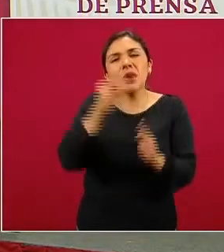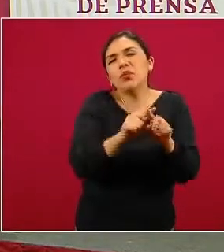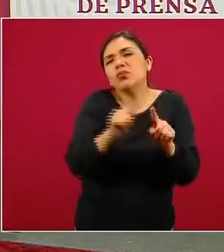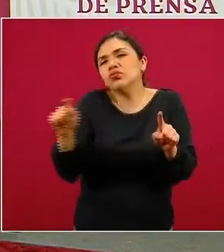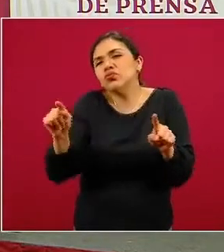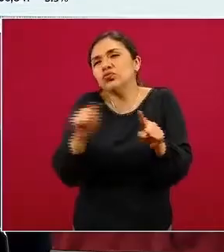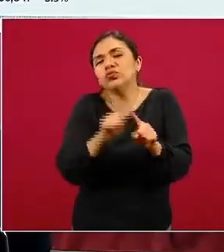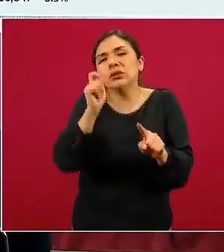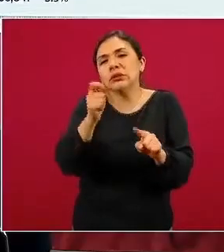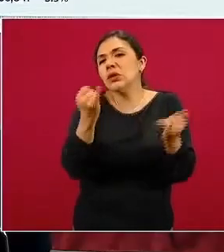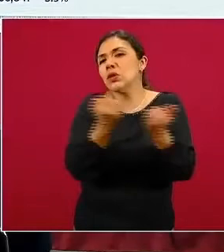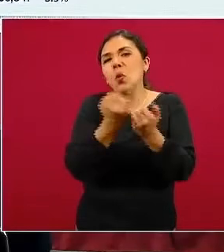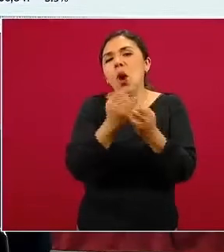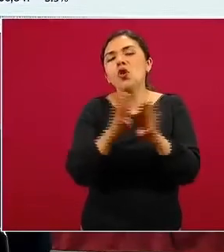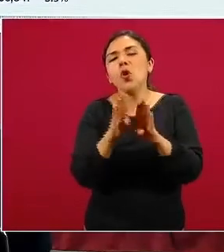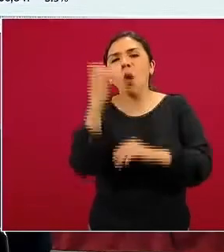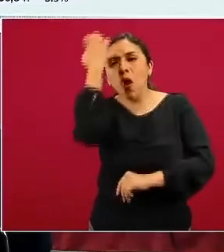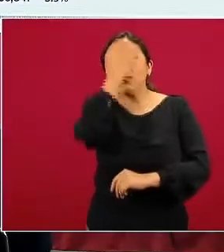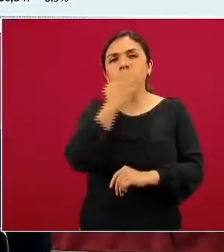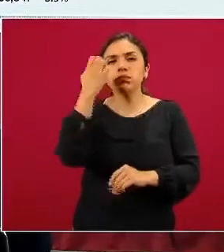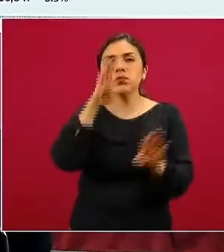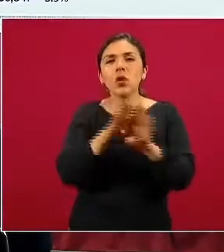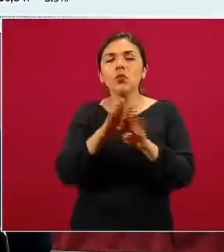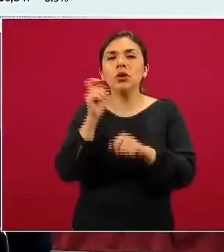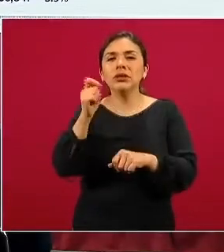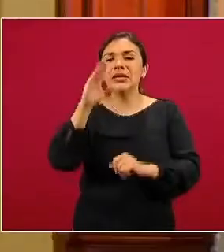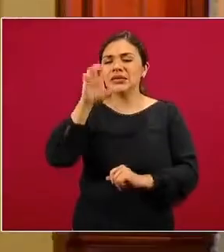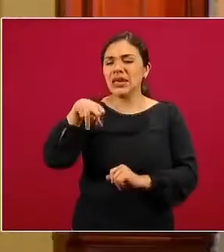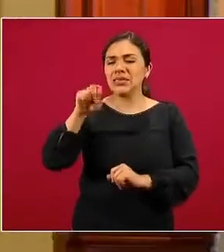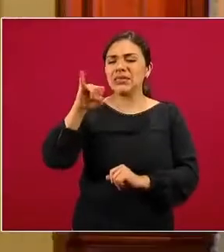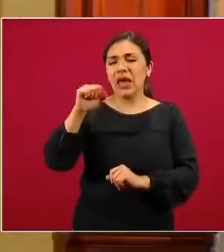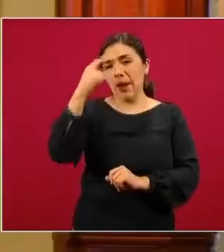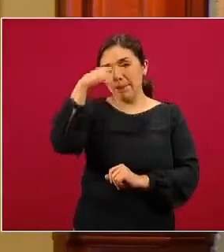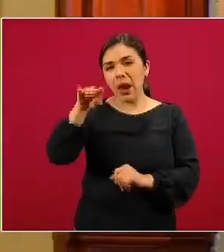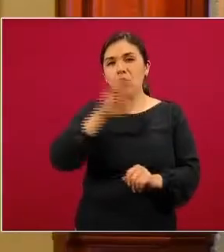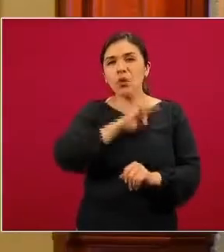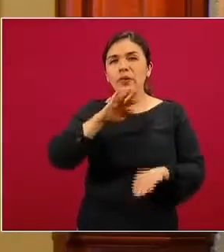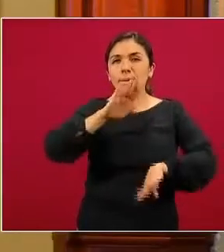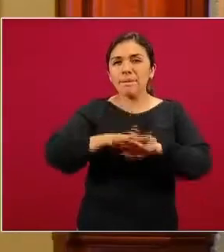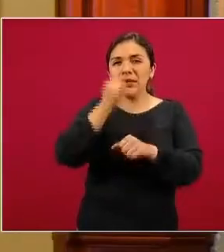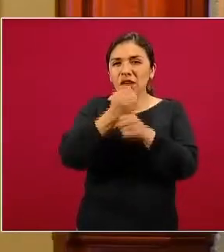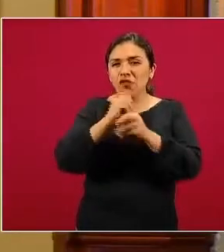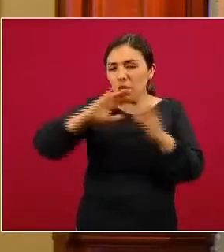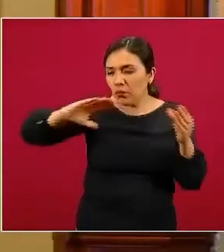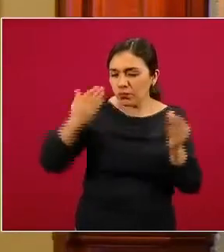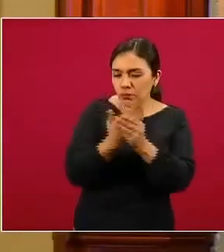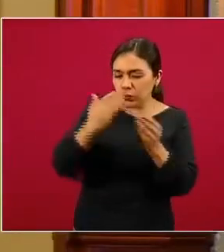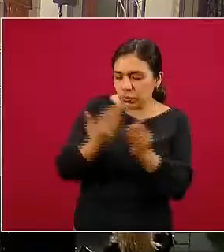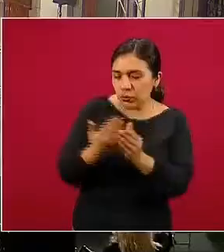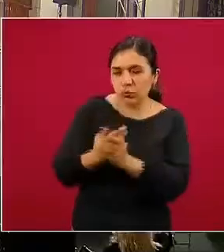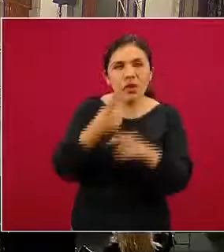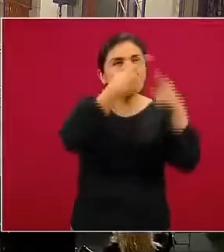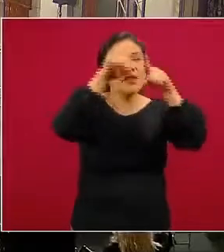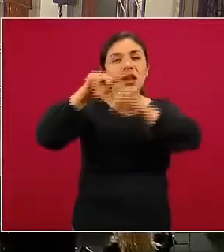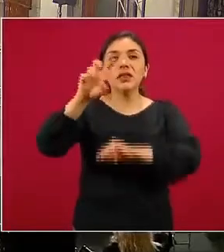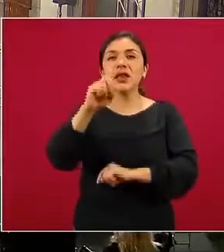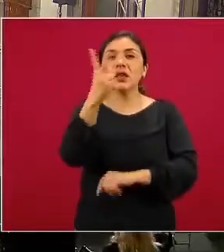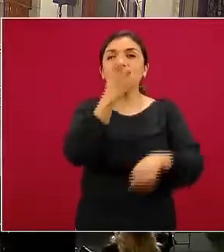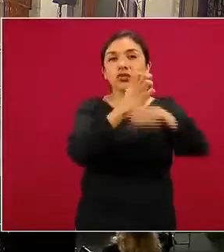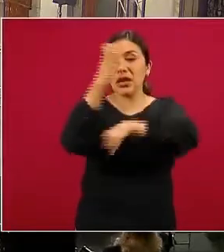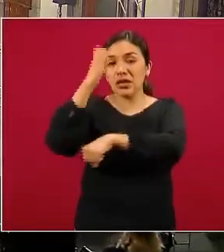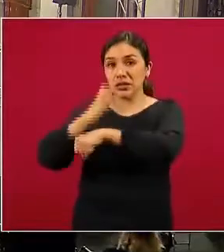también se toma, en este caso el CENSIA, para poder recolectar la información de las 32 entidades